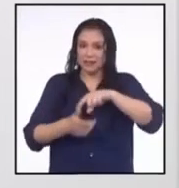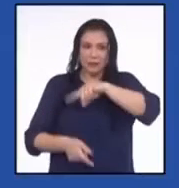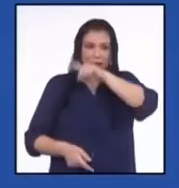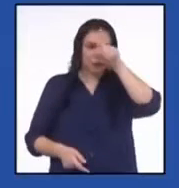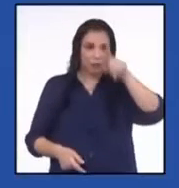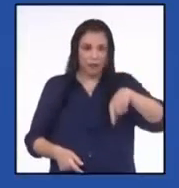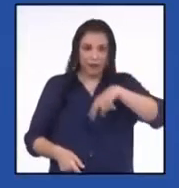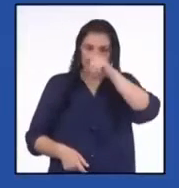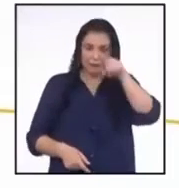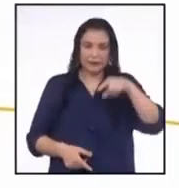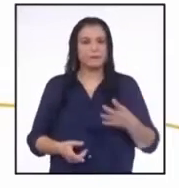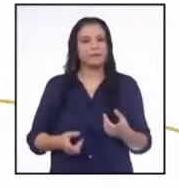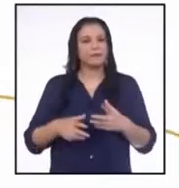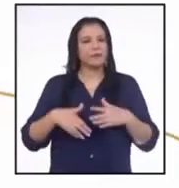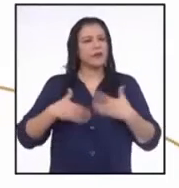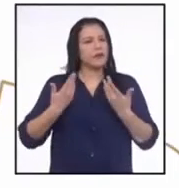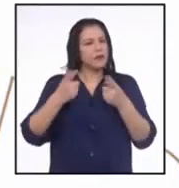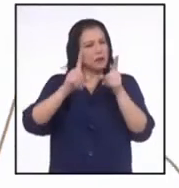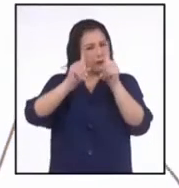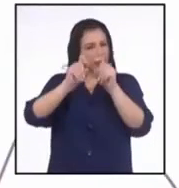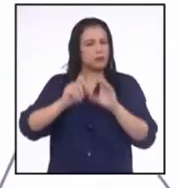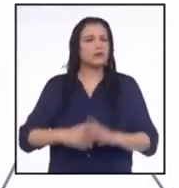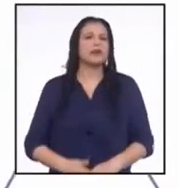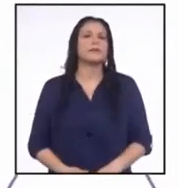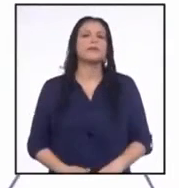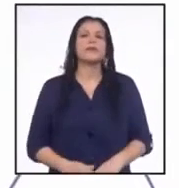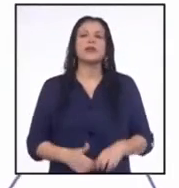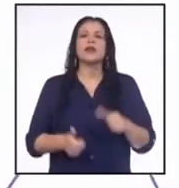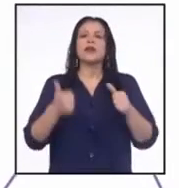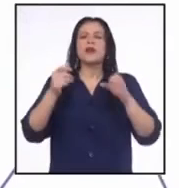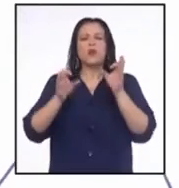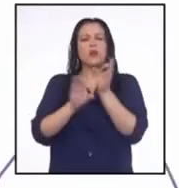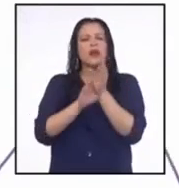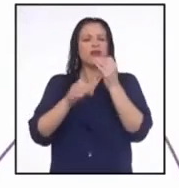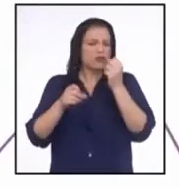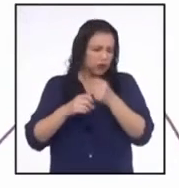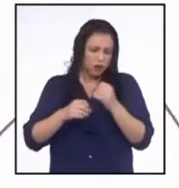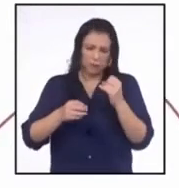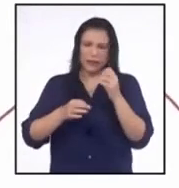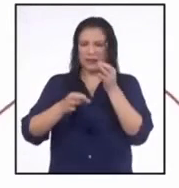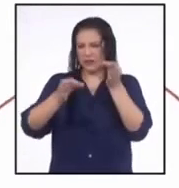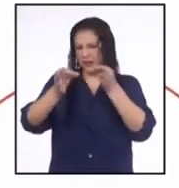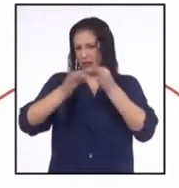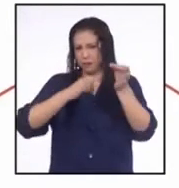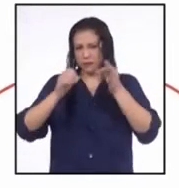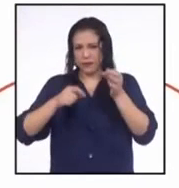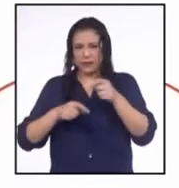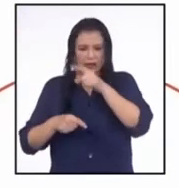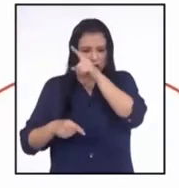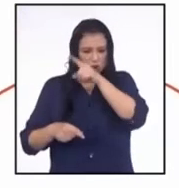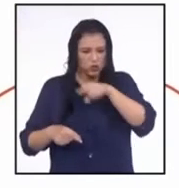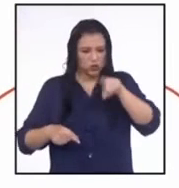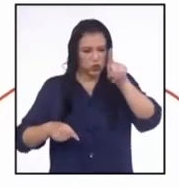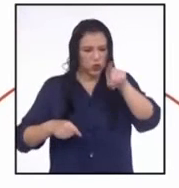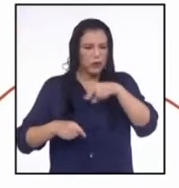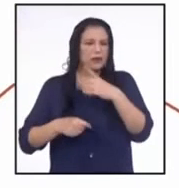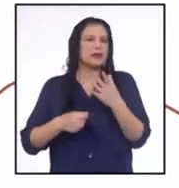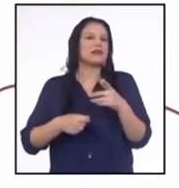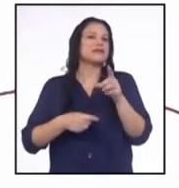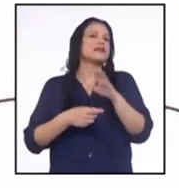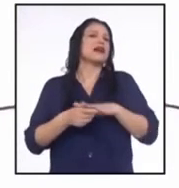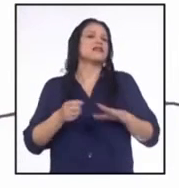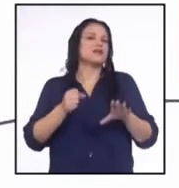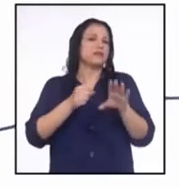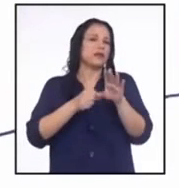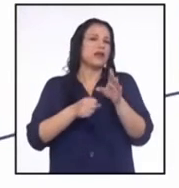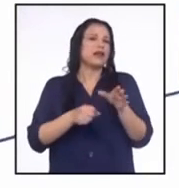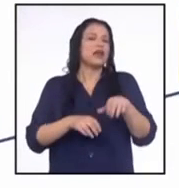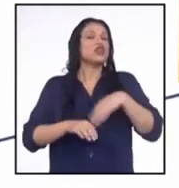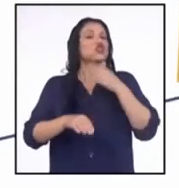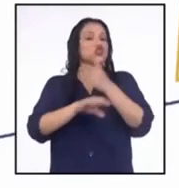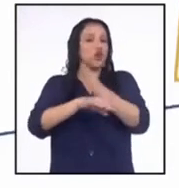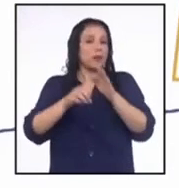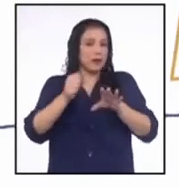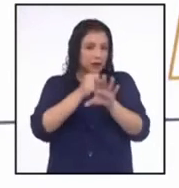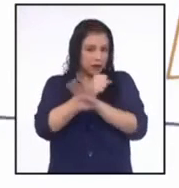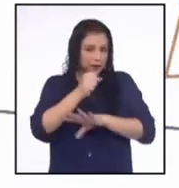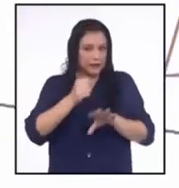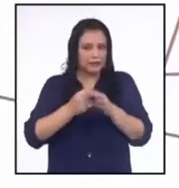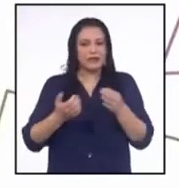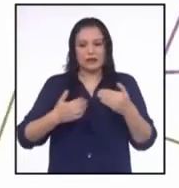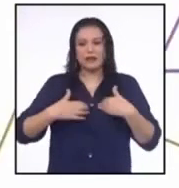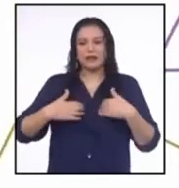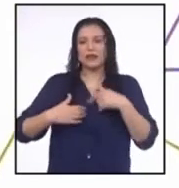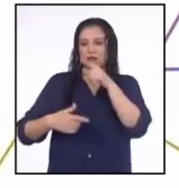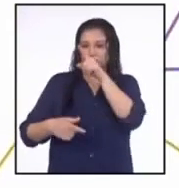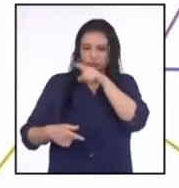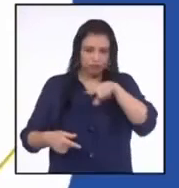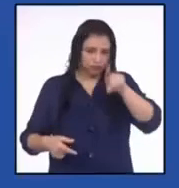una pregunta. ¿Qué forma describen los cables que están sobre los pilares? Definitivamente tienen la forma de una